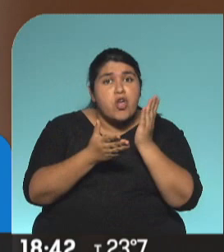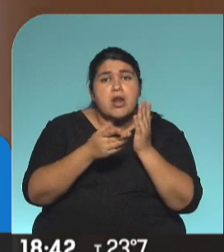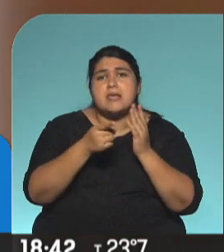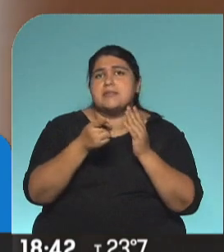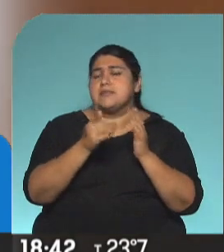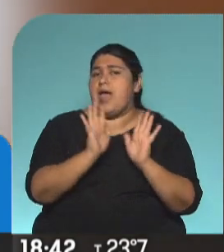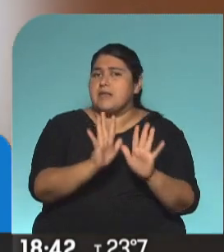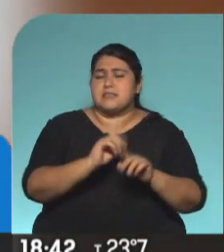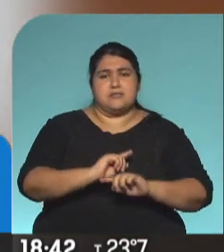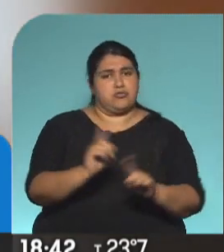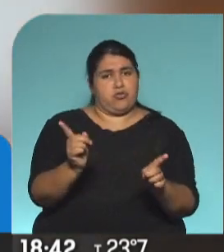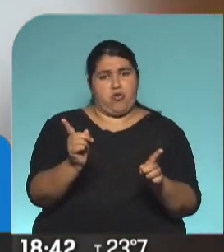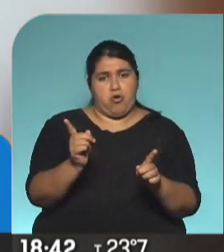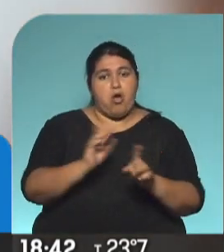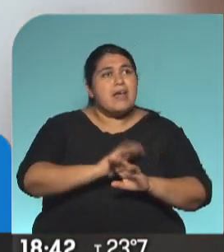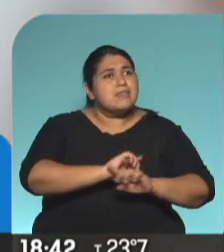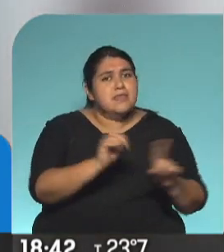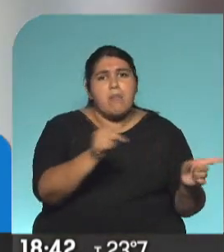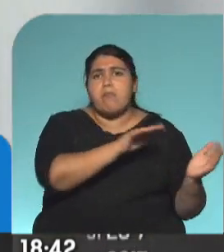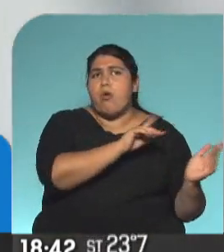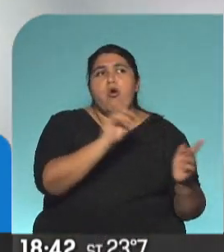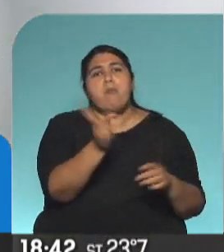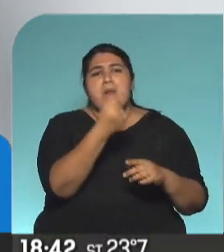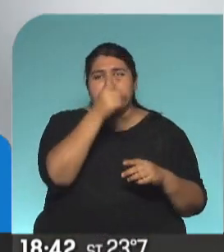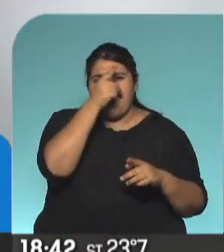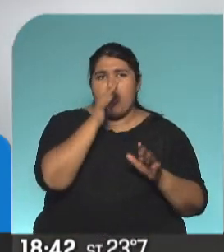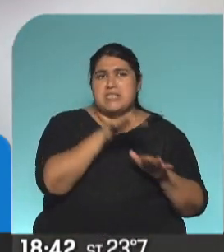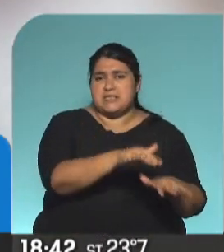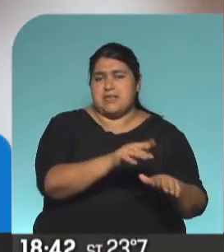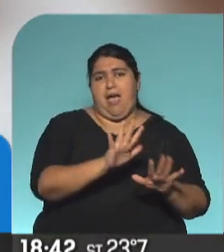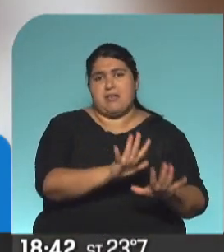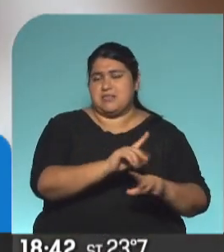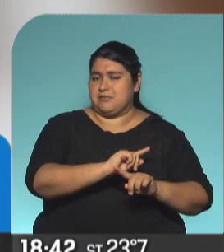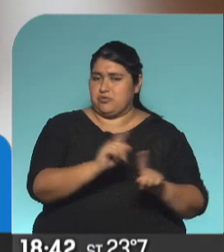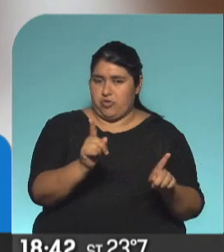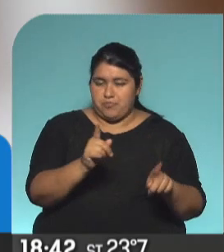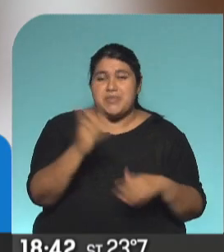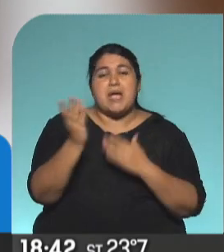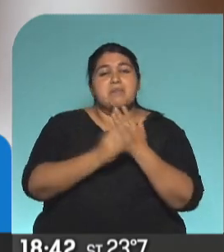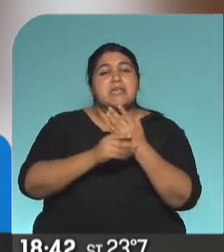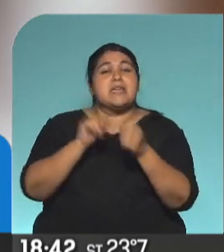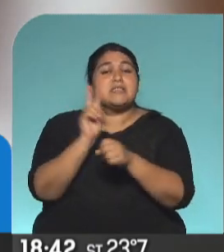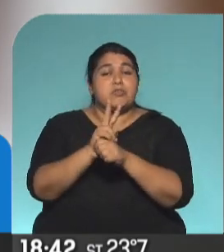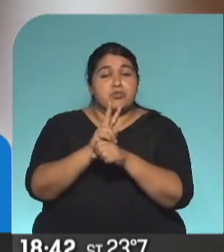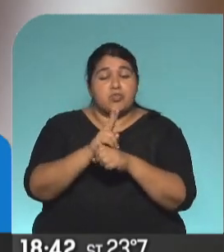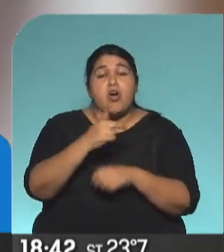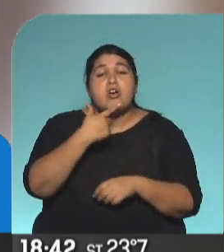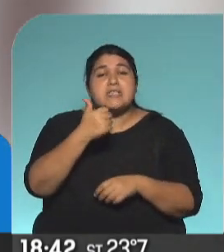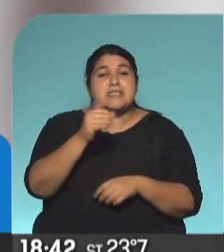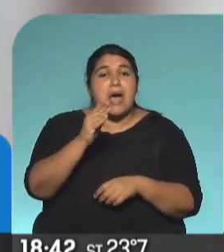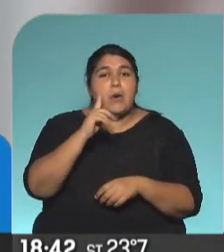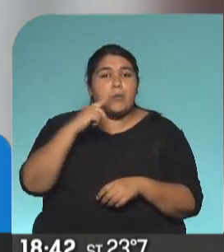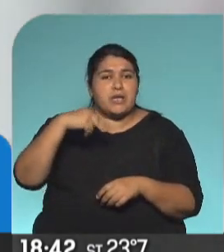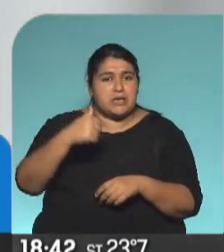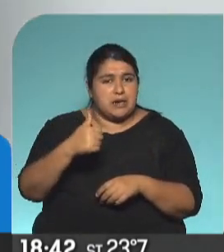camino, mucho menos la violencia institucional, dijo Cafiero. En la misma línea se expresó la ministra de Seguridad, Sabina Frederick, quien habló